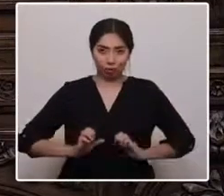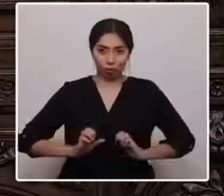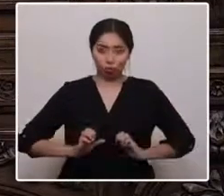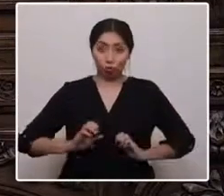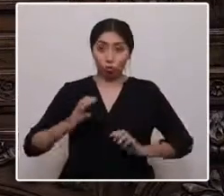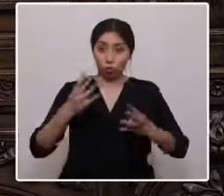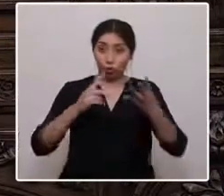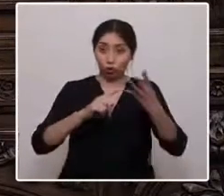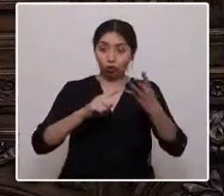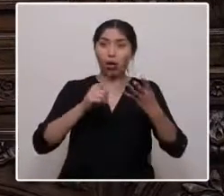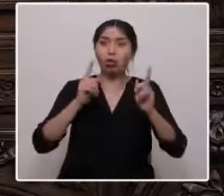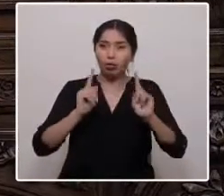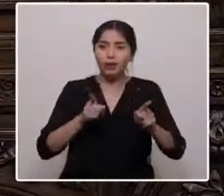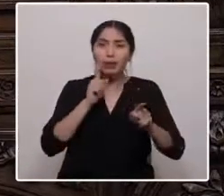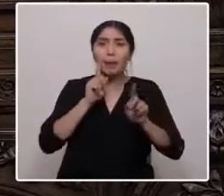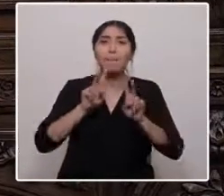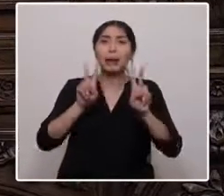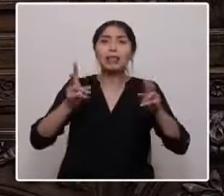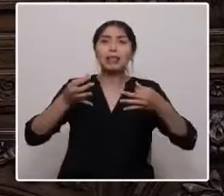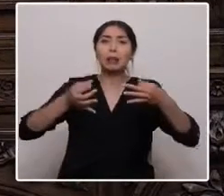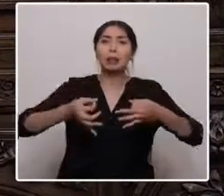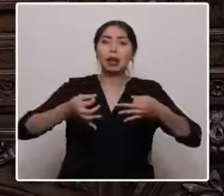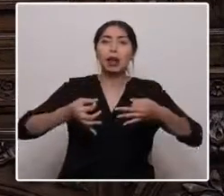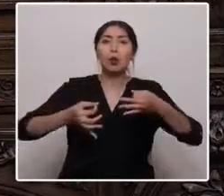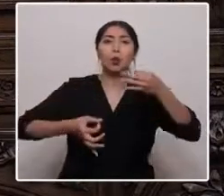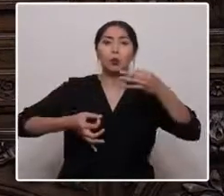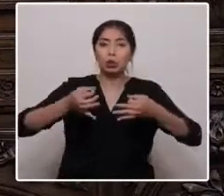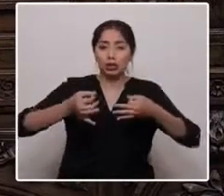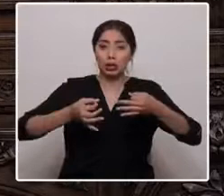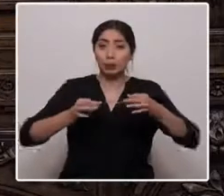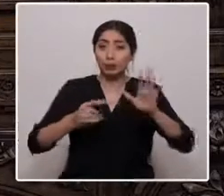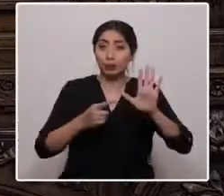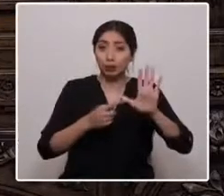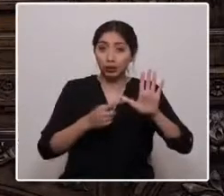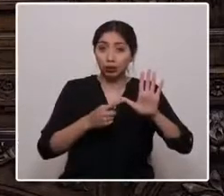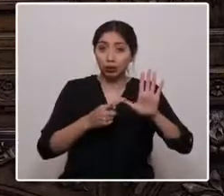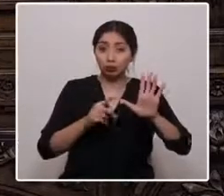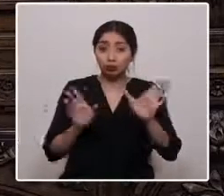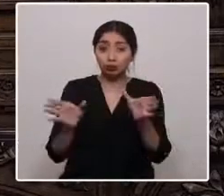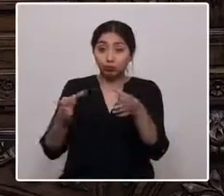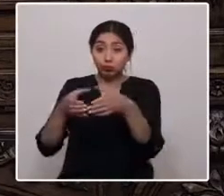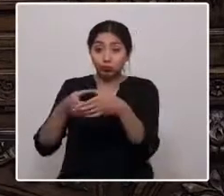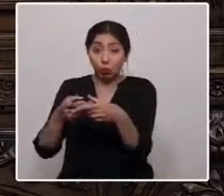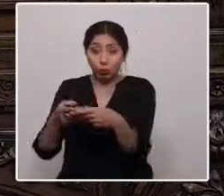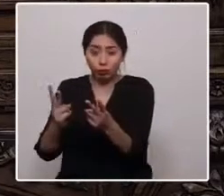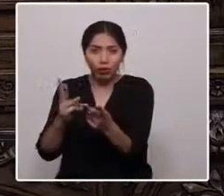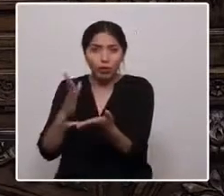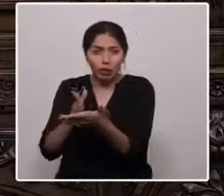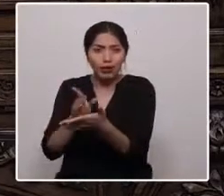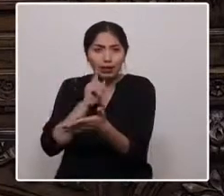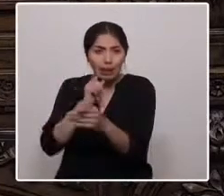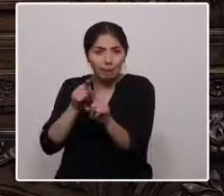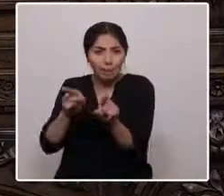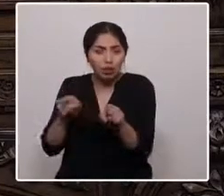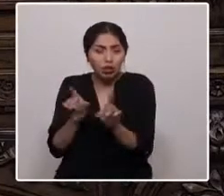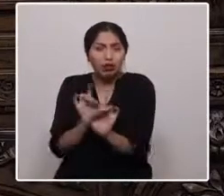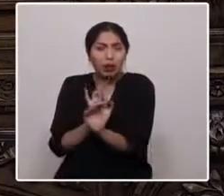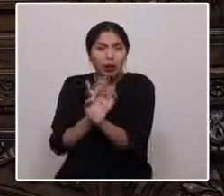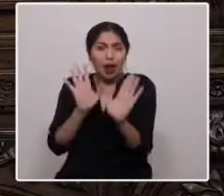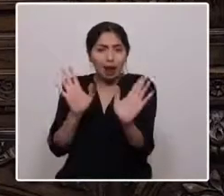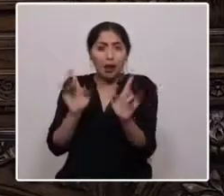justicia quinto lo privado y lo público deben tener espacios claros y complementarios como sucede la sociedad de modernas y